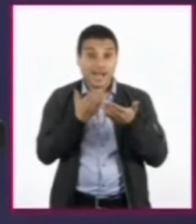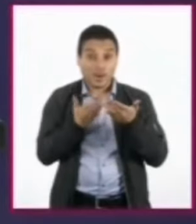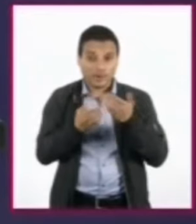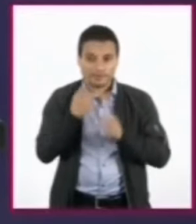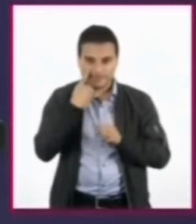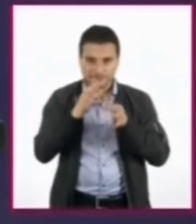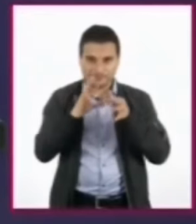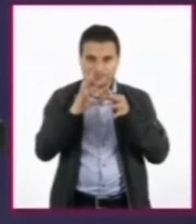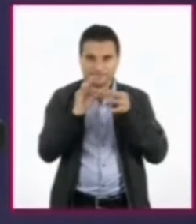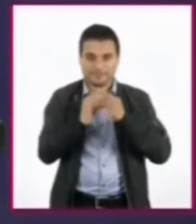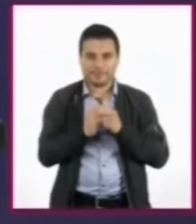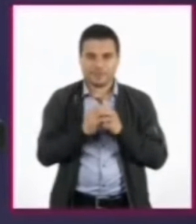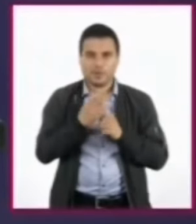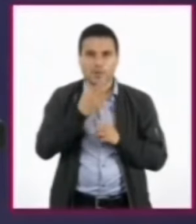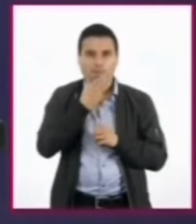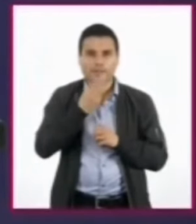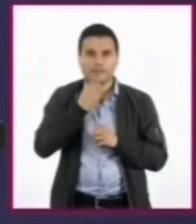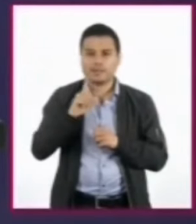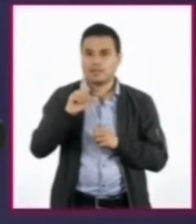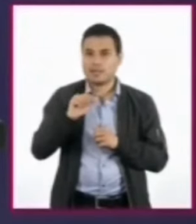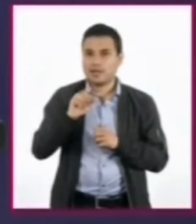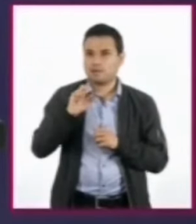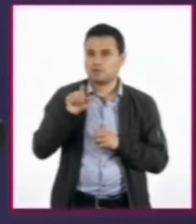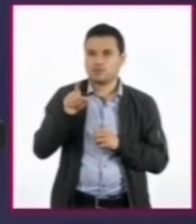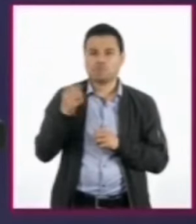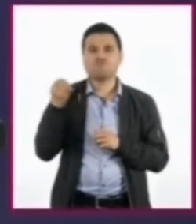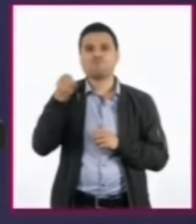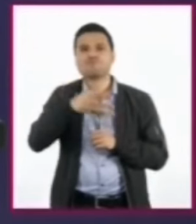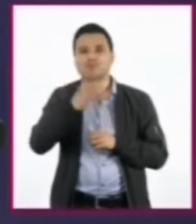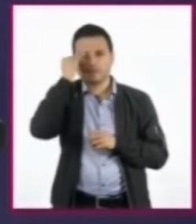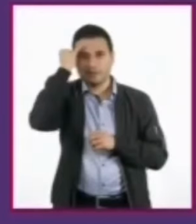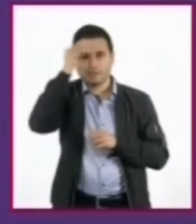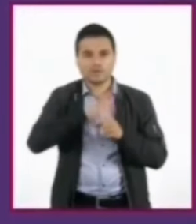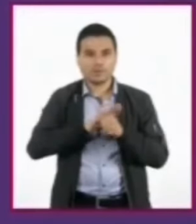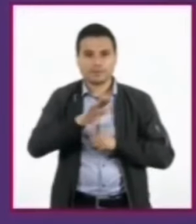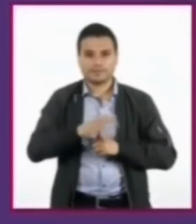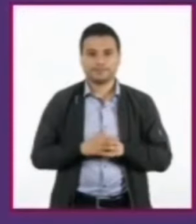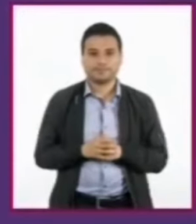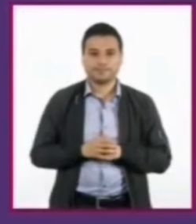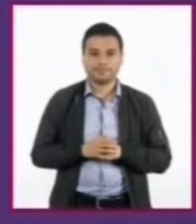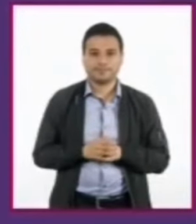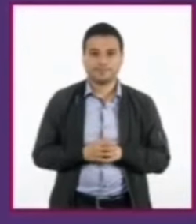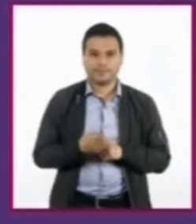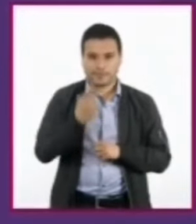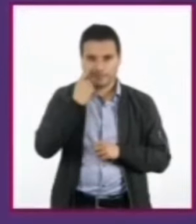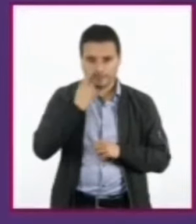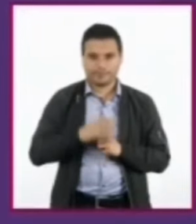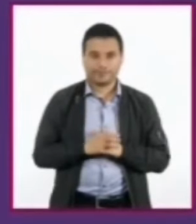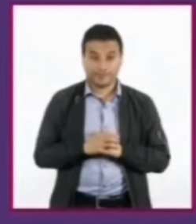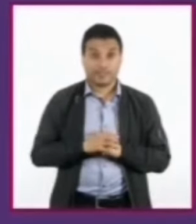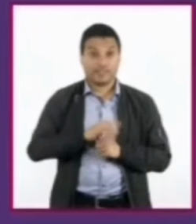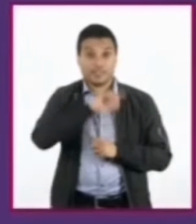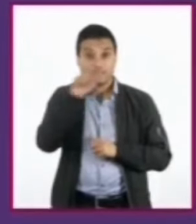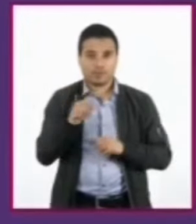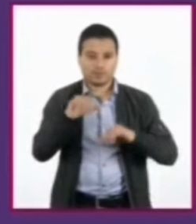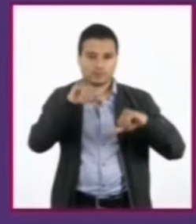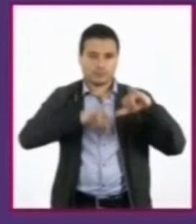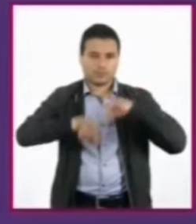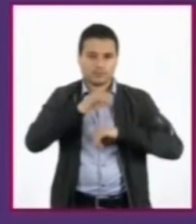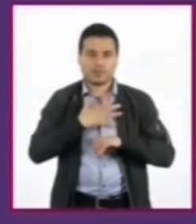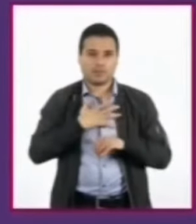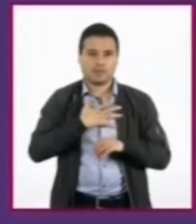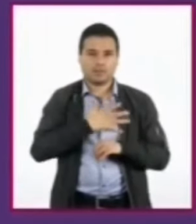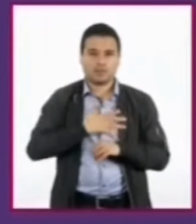las aportaciones de Antoine Lavoisier al conocimiento químico. Repitió algunos experimentos que ya se habían